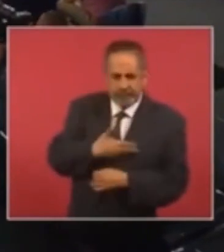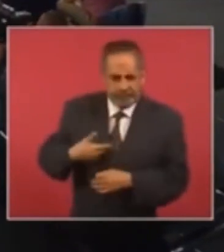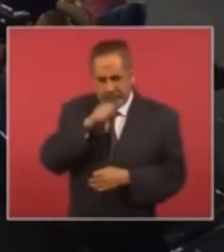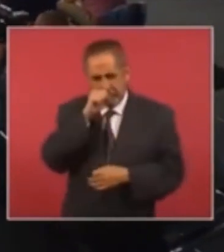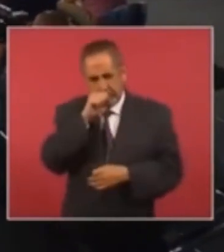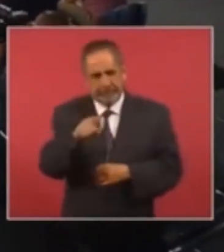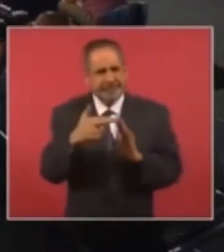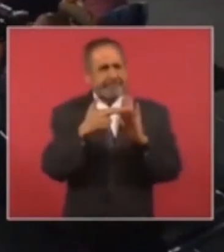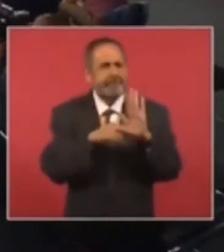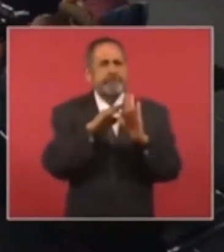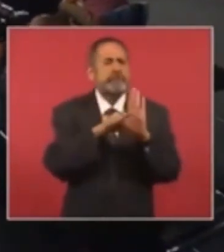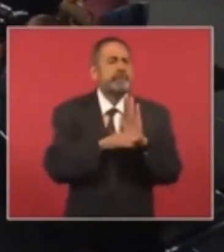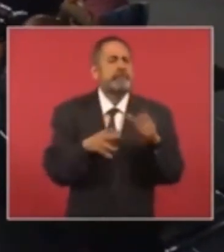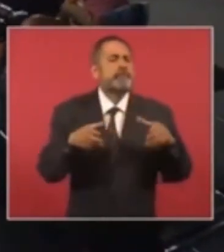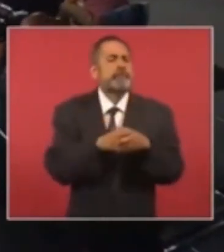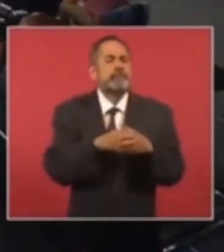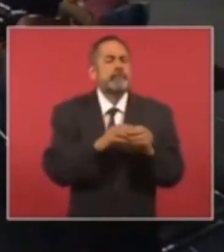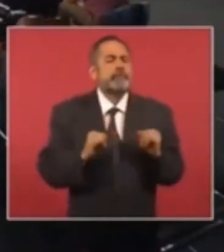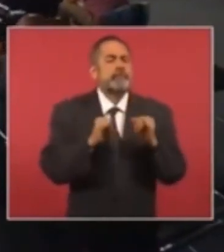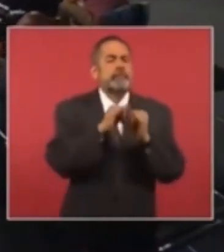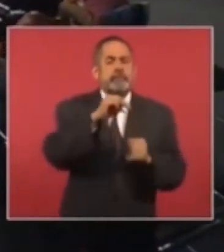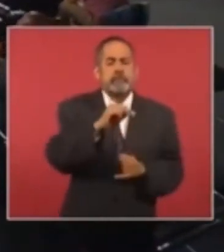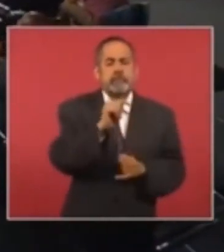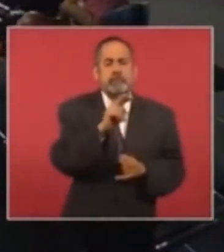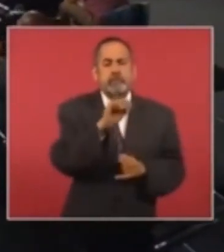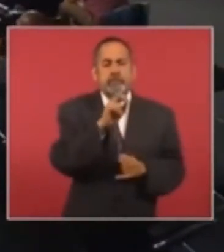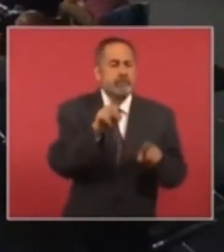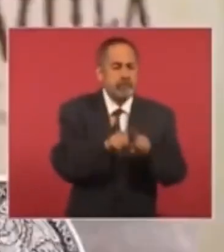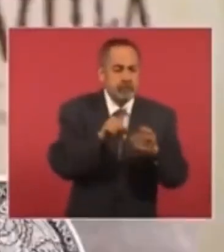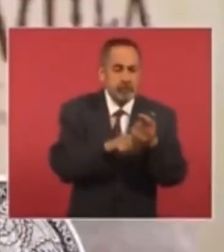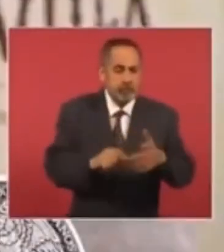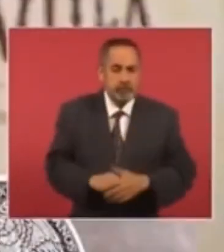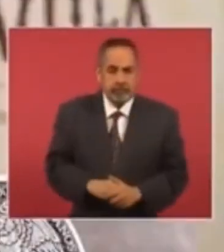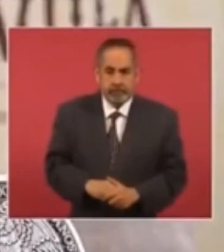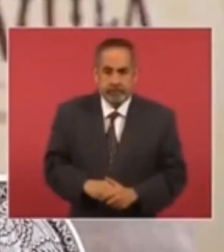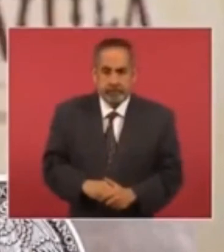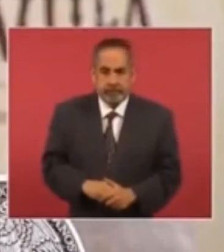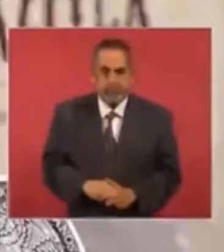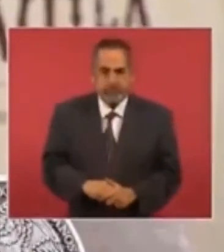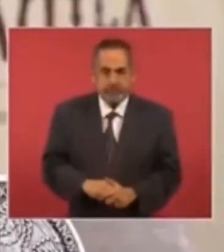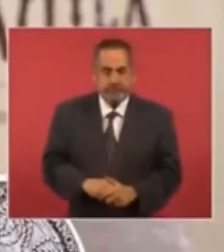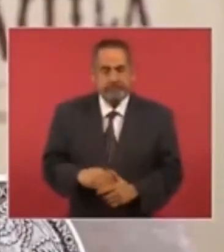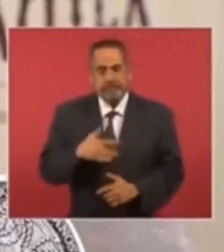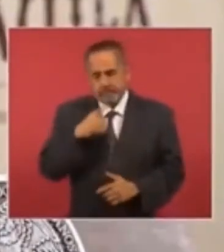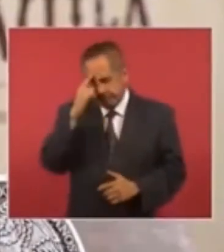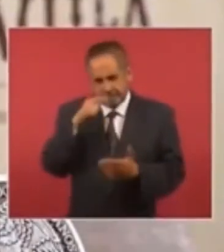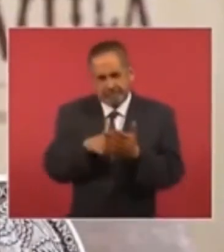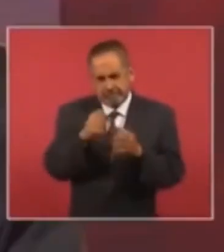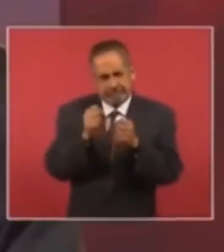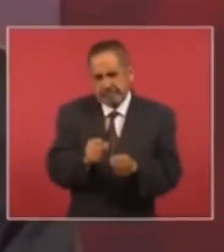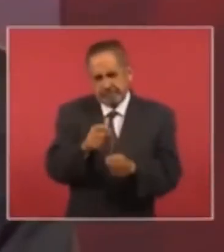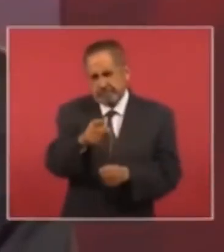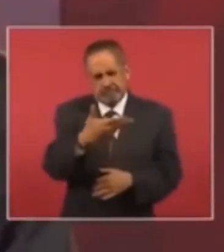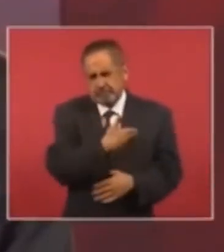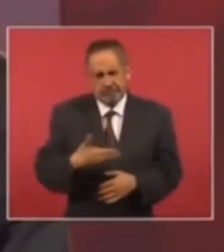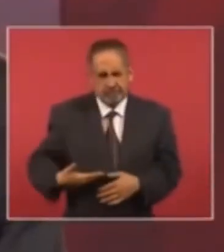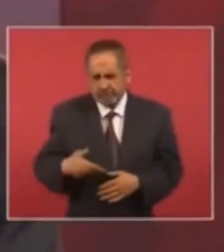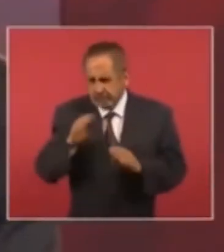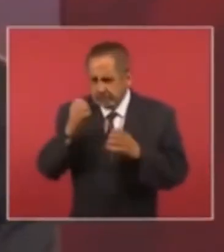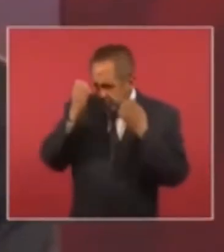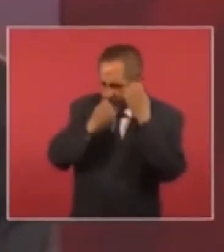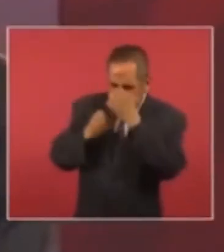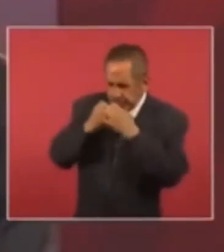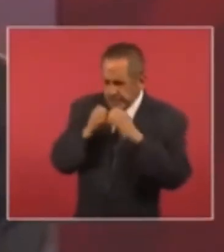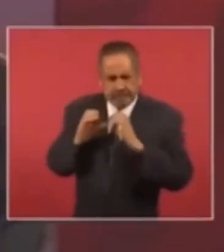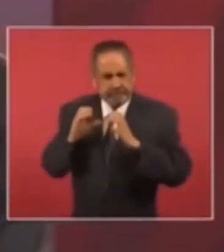fueron parte del protocolo en el Instituto de Nutrición como la vez pasada? Bueno, seguramente el presidente está siendo atendido, está siendo